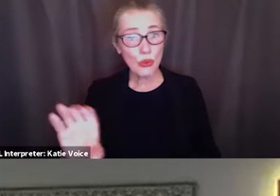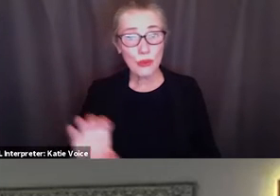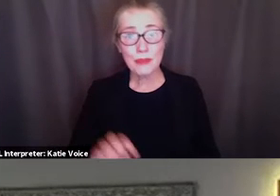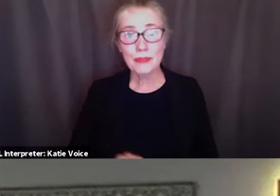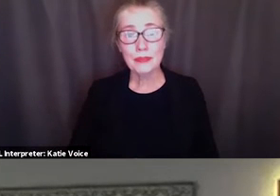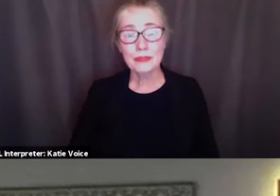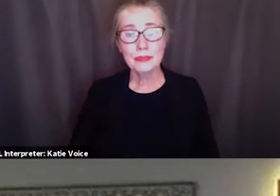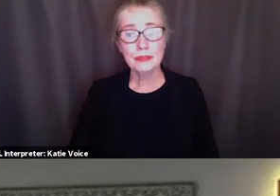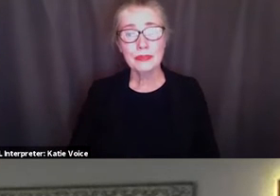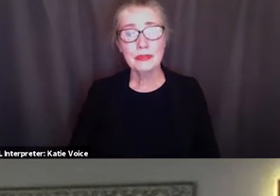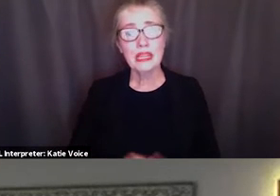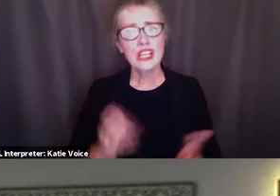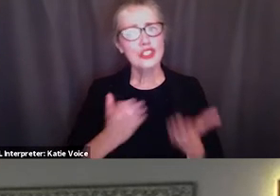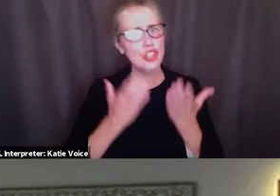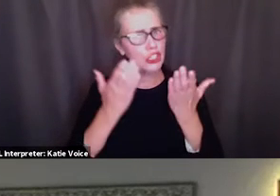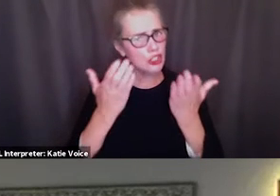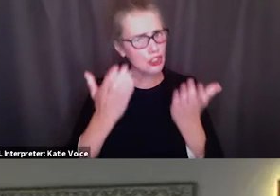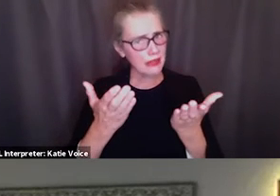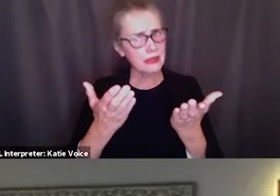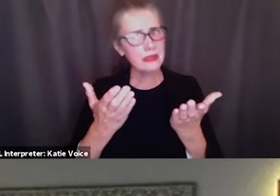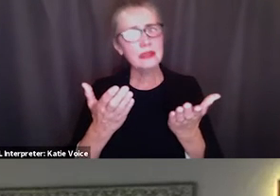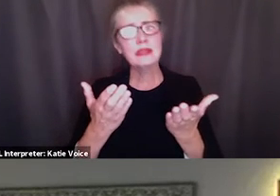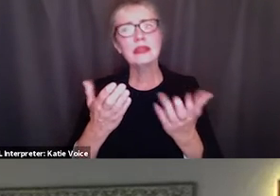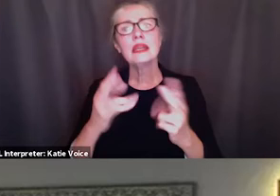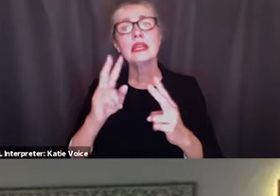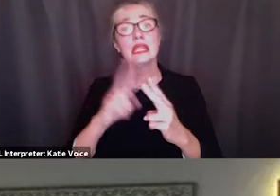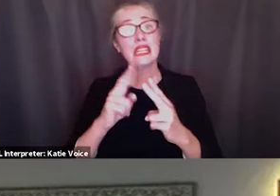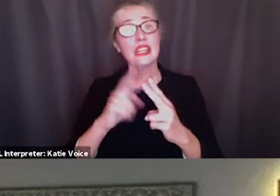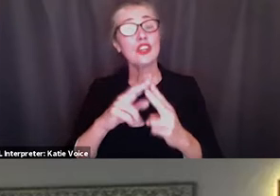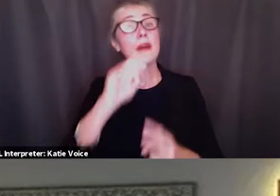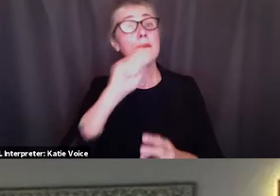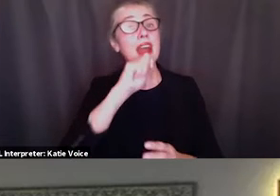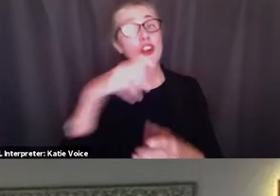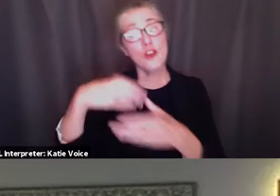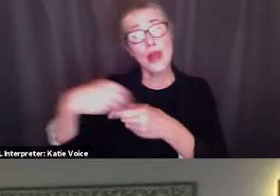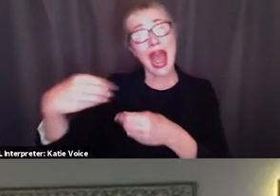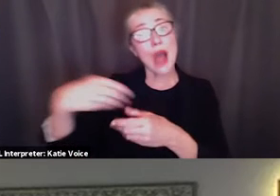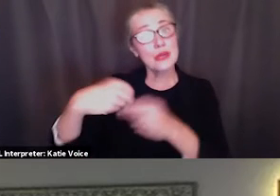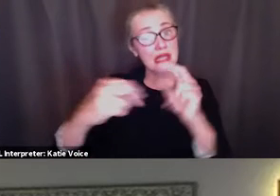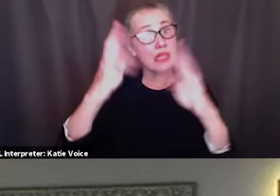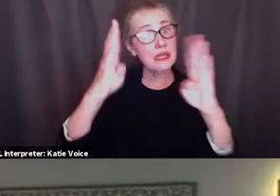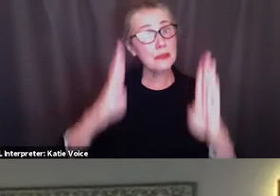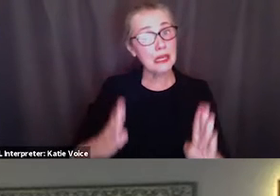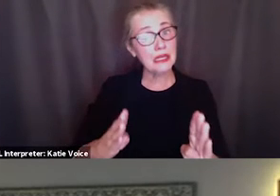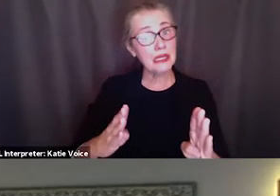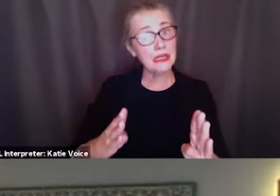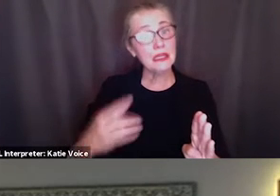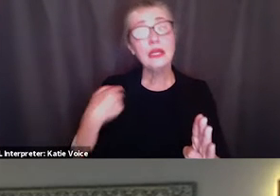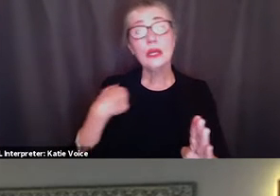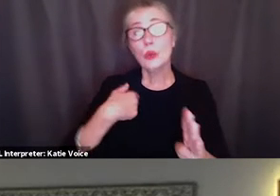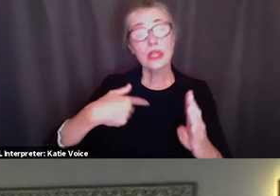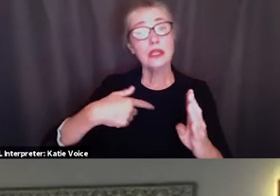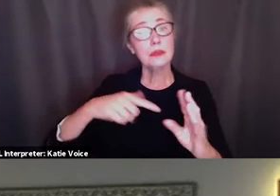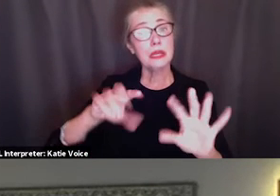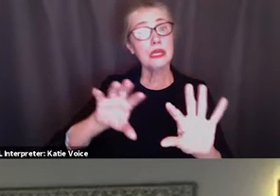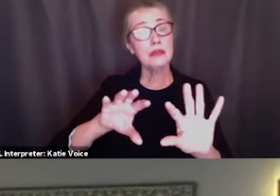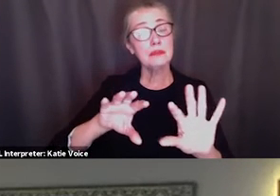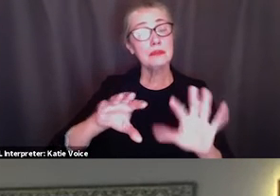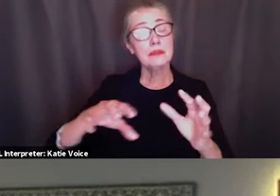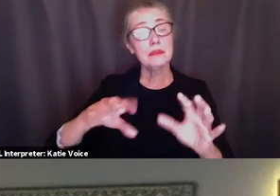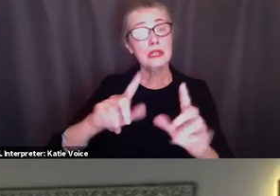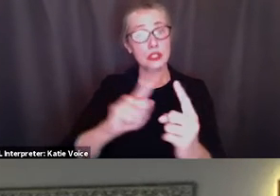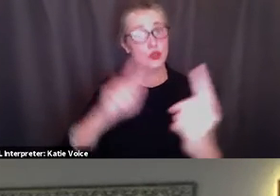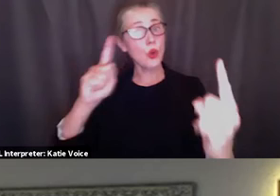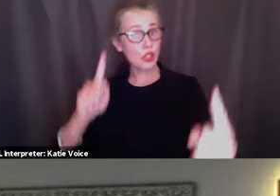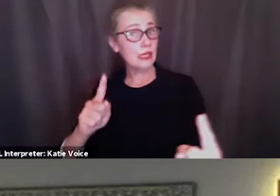Zoom. Una cosa que pueden hacer es poner un micrófono ya sea afuera para que haya distanciamiento físico